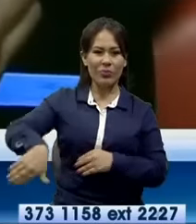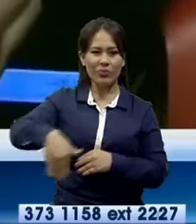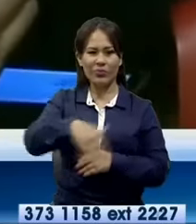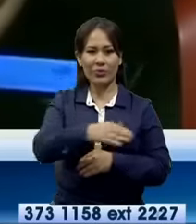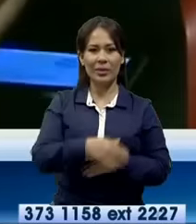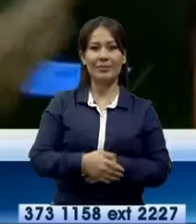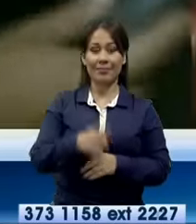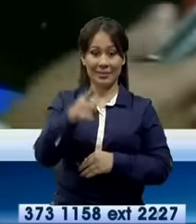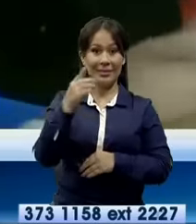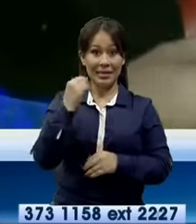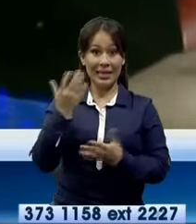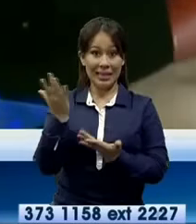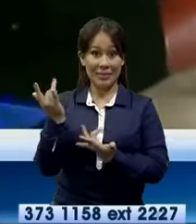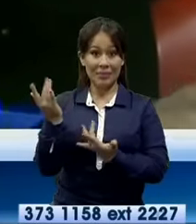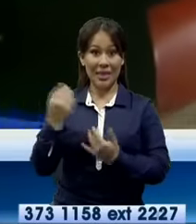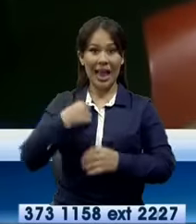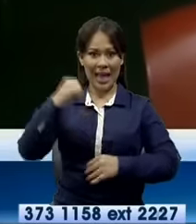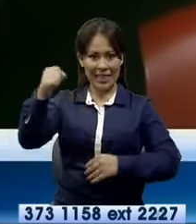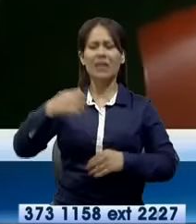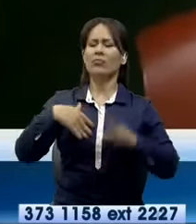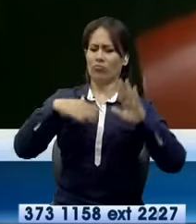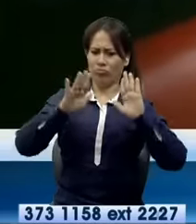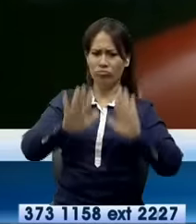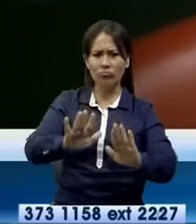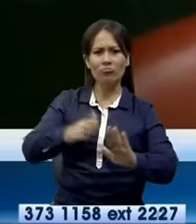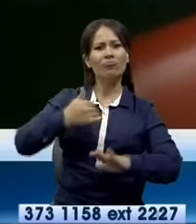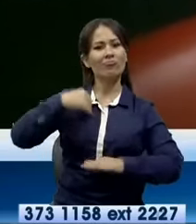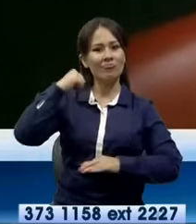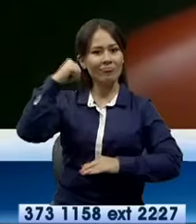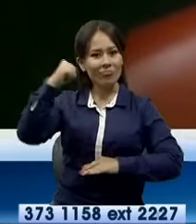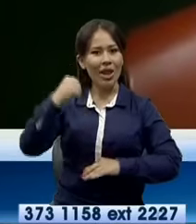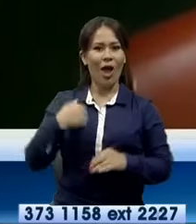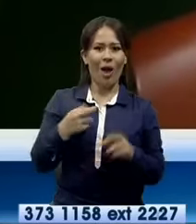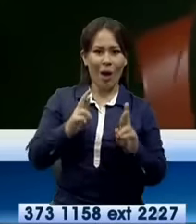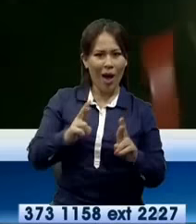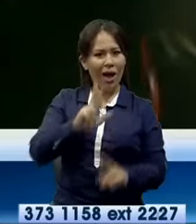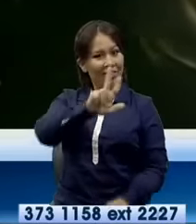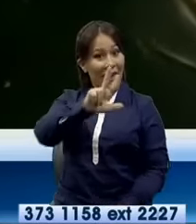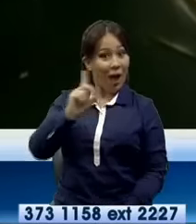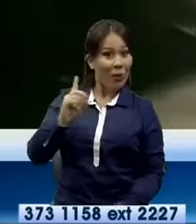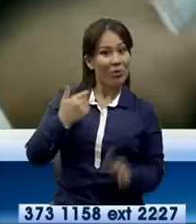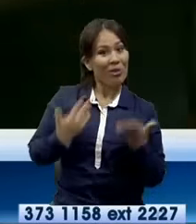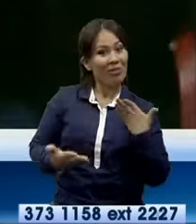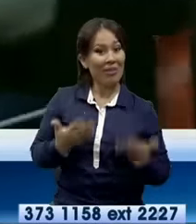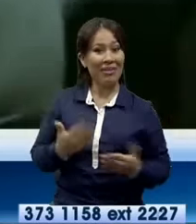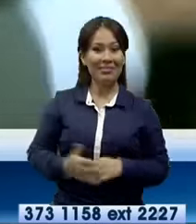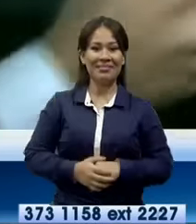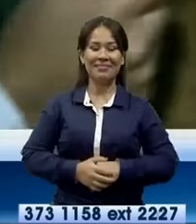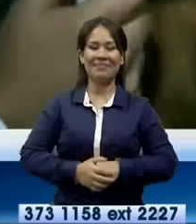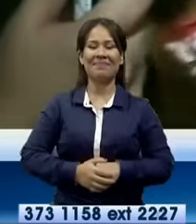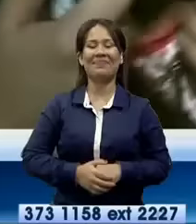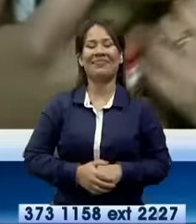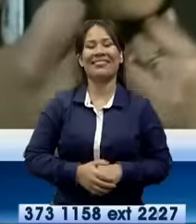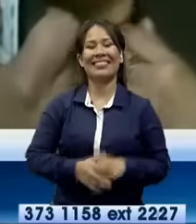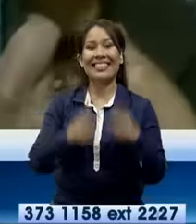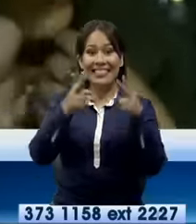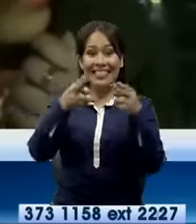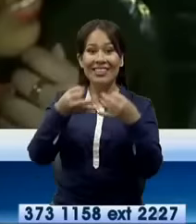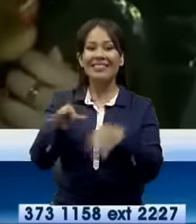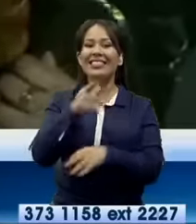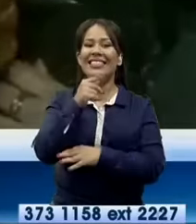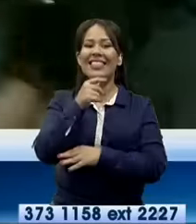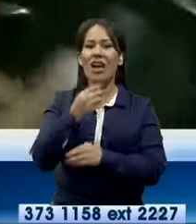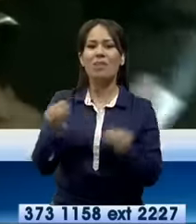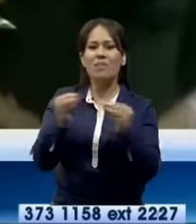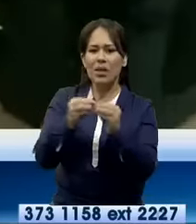las esperanzas de ganar? Por supuesto, todavía hay esperanza. De hacer unos 3 goles o algo así. Perfecto. Igual de la misma manera, ¿quién hace los goles? ¿Qué le